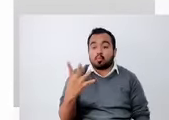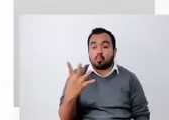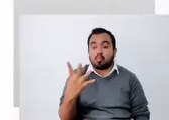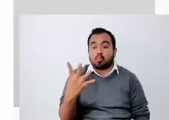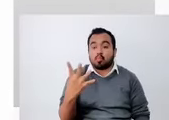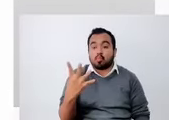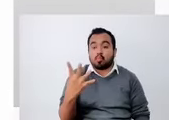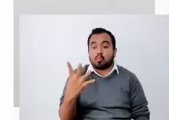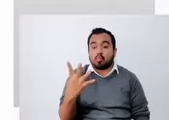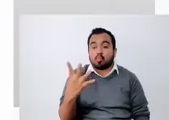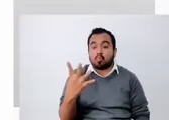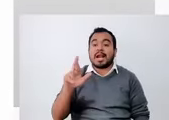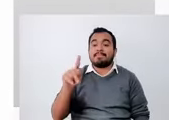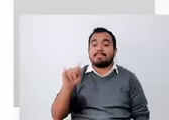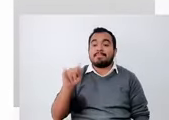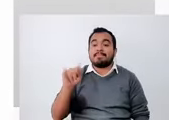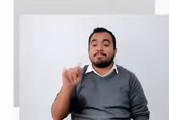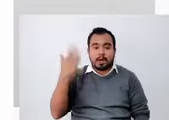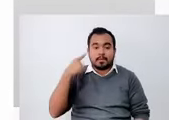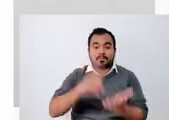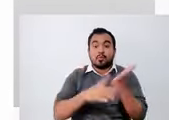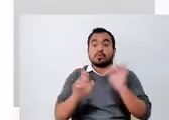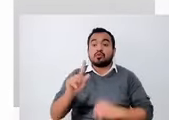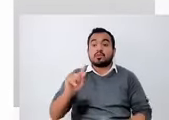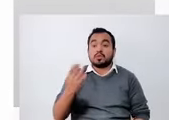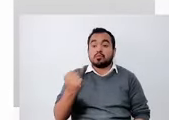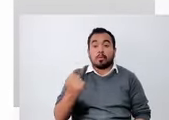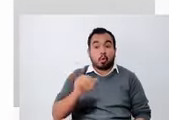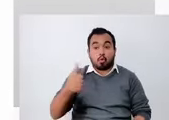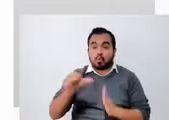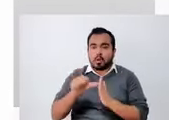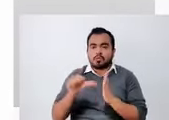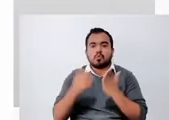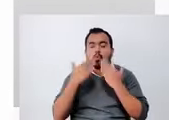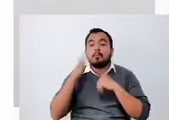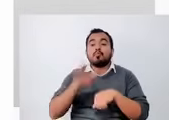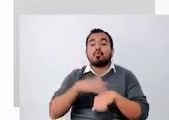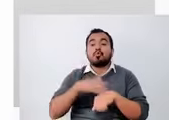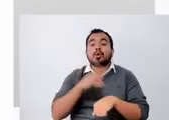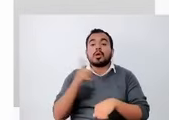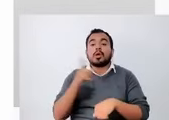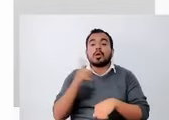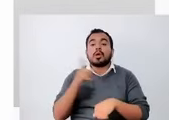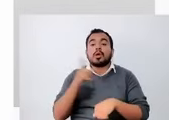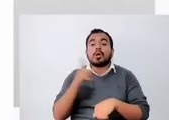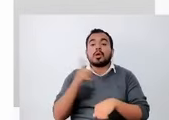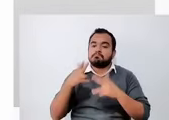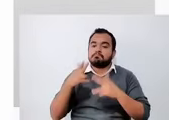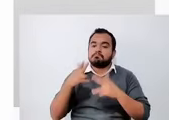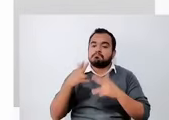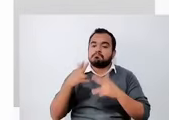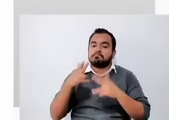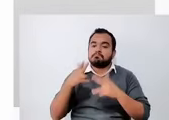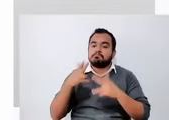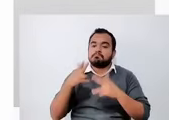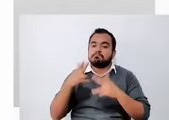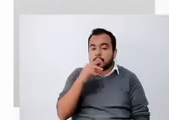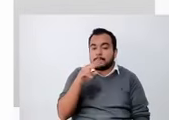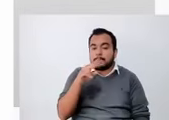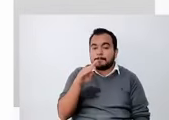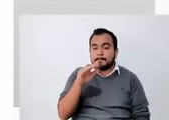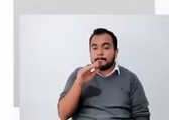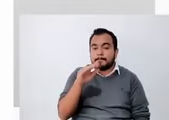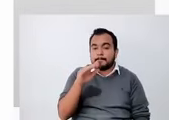de 1979, no hay más artículos porque se suicidó después, en el que Martinson decía, el artículo se llama New Findings, New